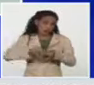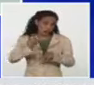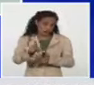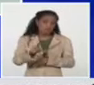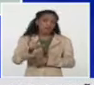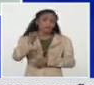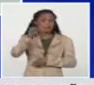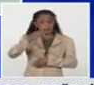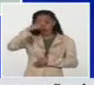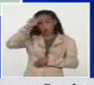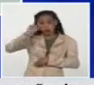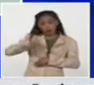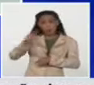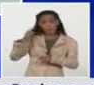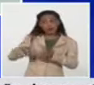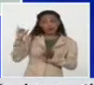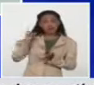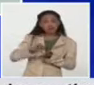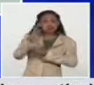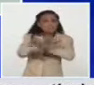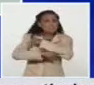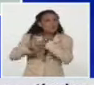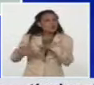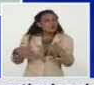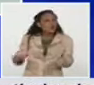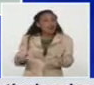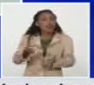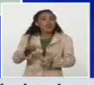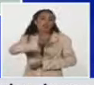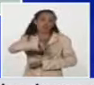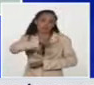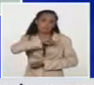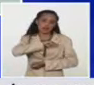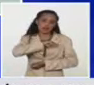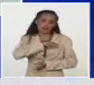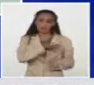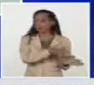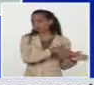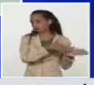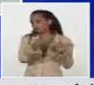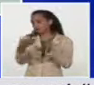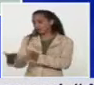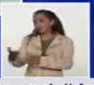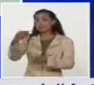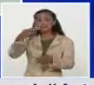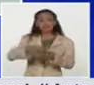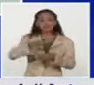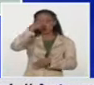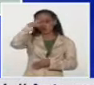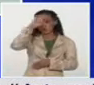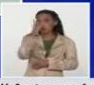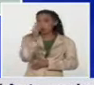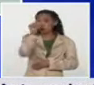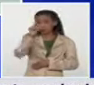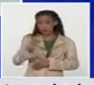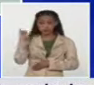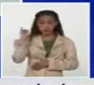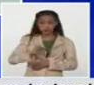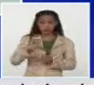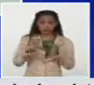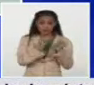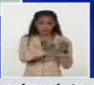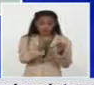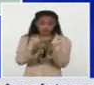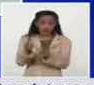España. Y en Santiago de Cuba se diagnostica un caso importado en el municipio Palma